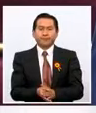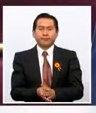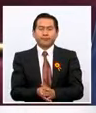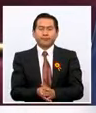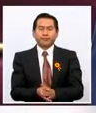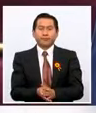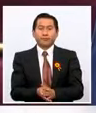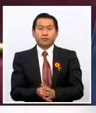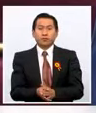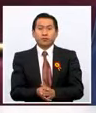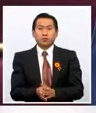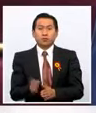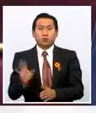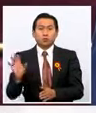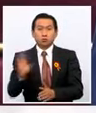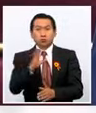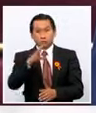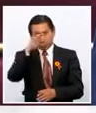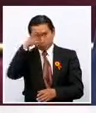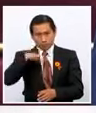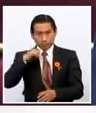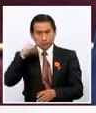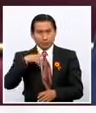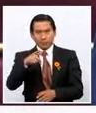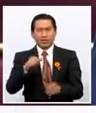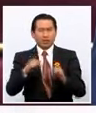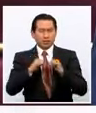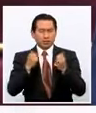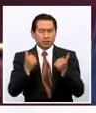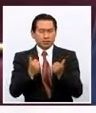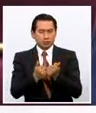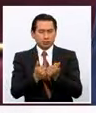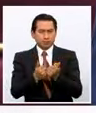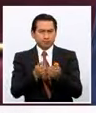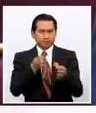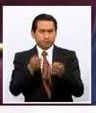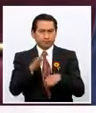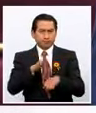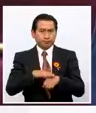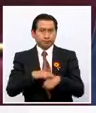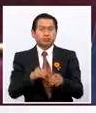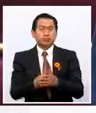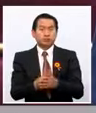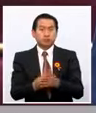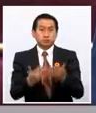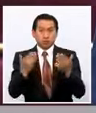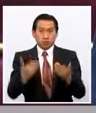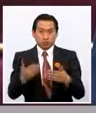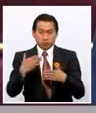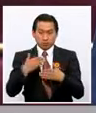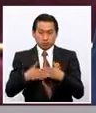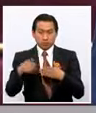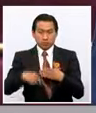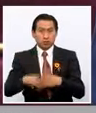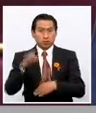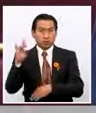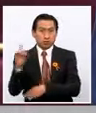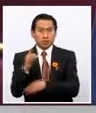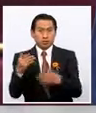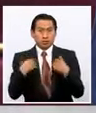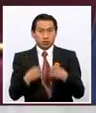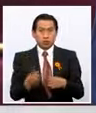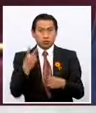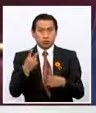estimados señores y señoras de la asamblea de aquí en adelante en bolivia hay dos caminos